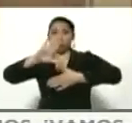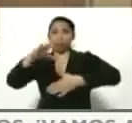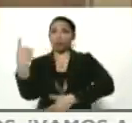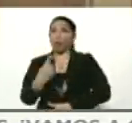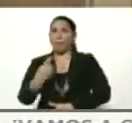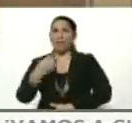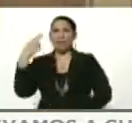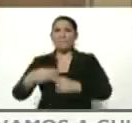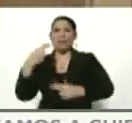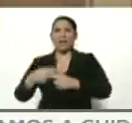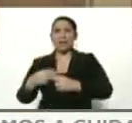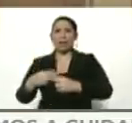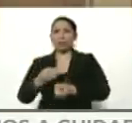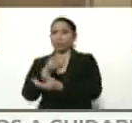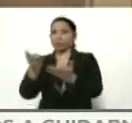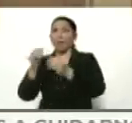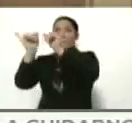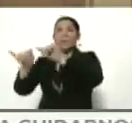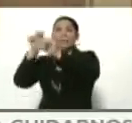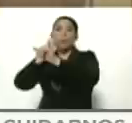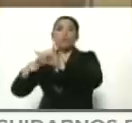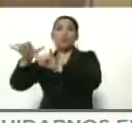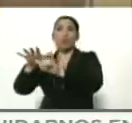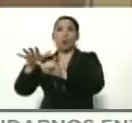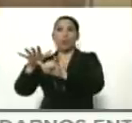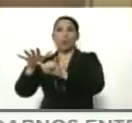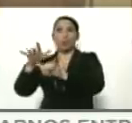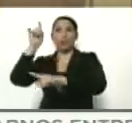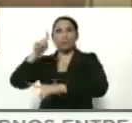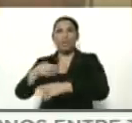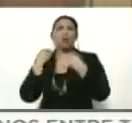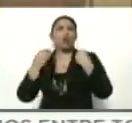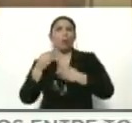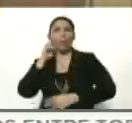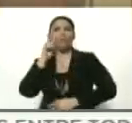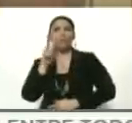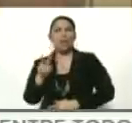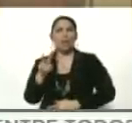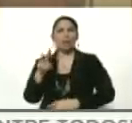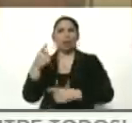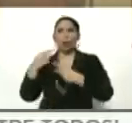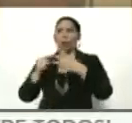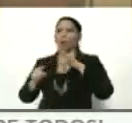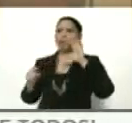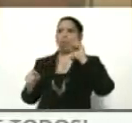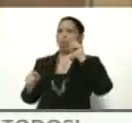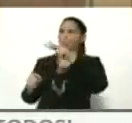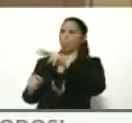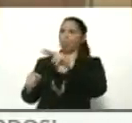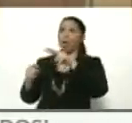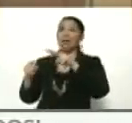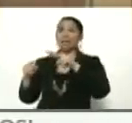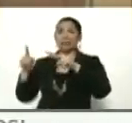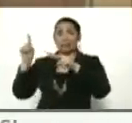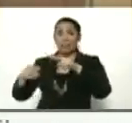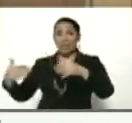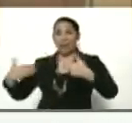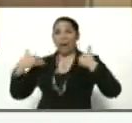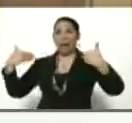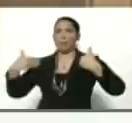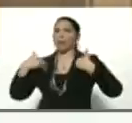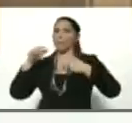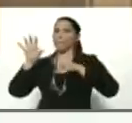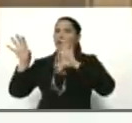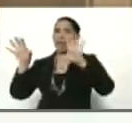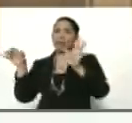en peligro a sus propias poblaciones, sino como lo estamos viendo, se convierten en amenaza para los